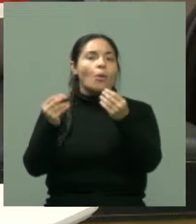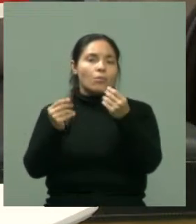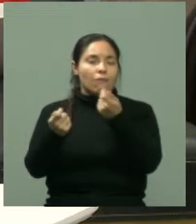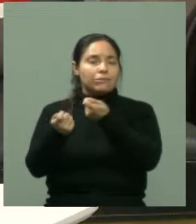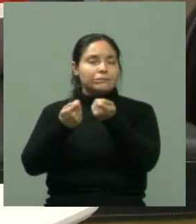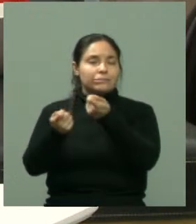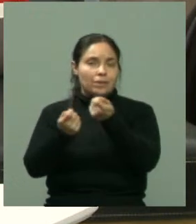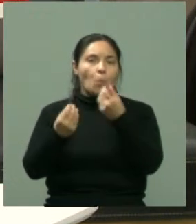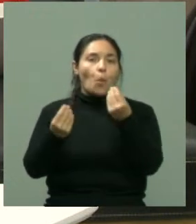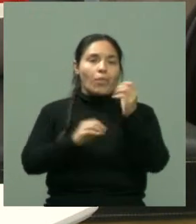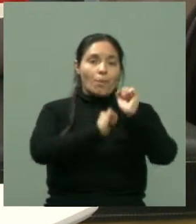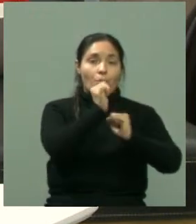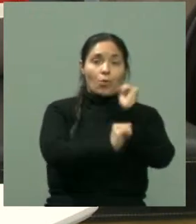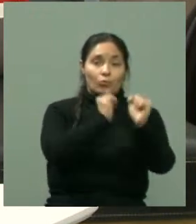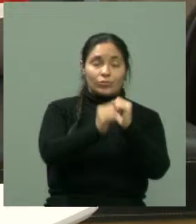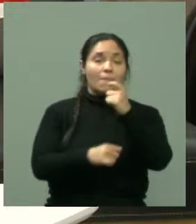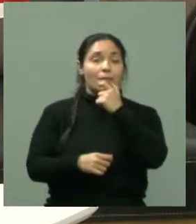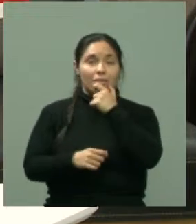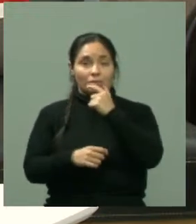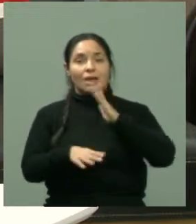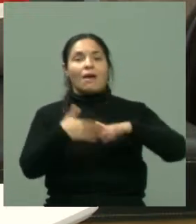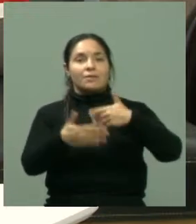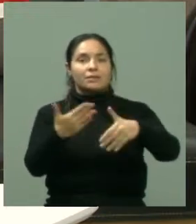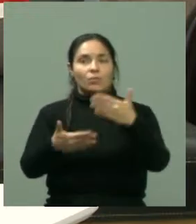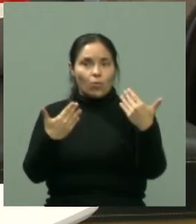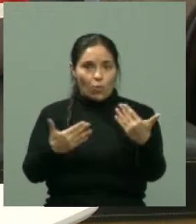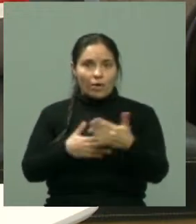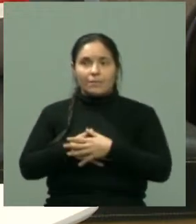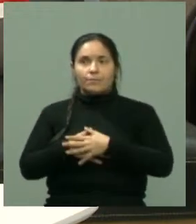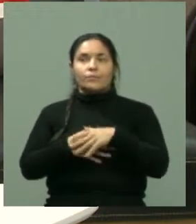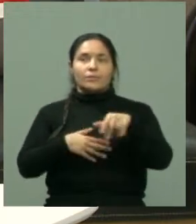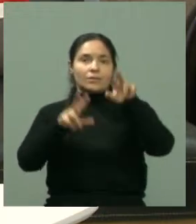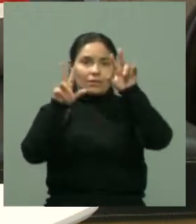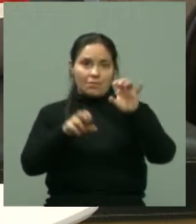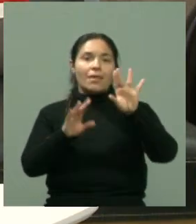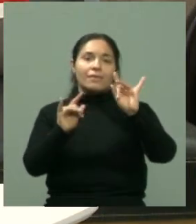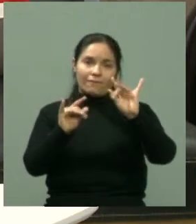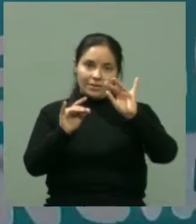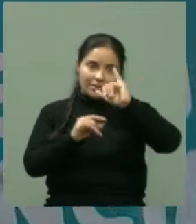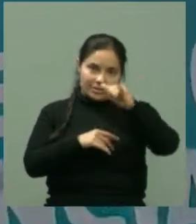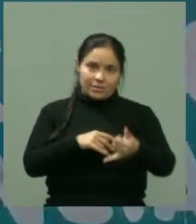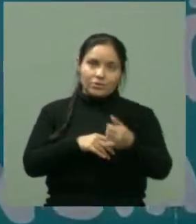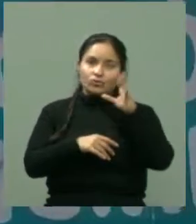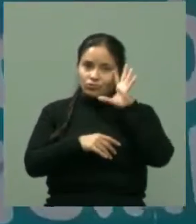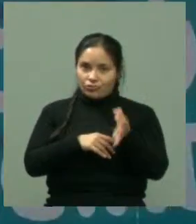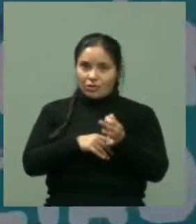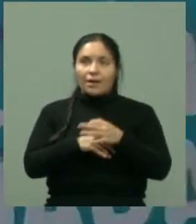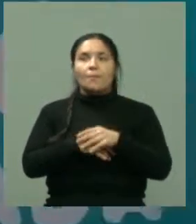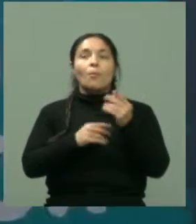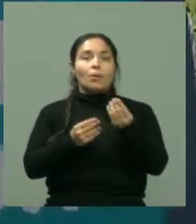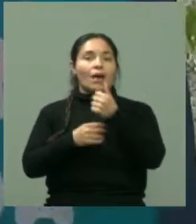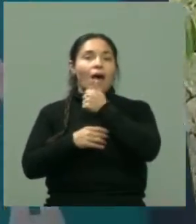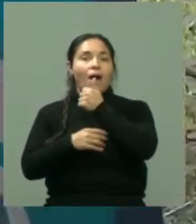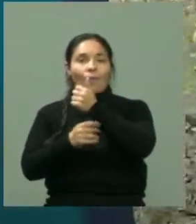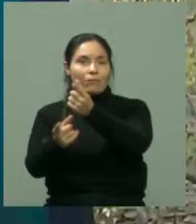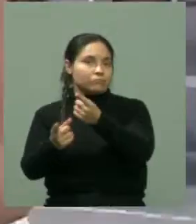pueda producir algo y la provincia pueda avanzar en cuanto a esto. Sé que es un tema complicado y difícil porque dependemos de ese recurso hídrico,